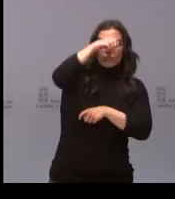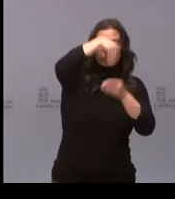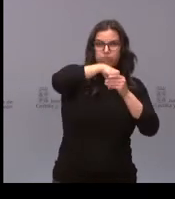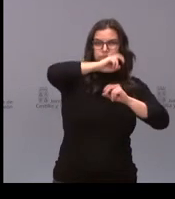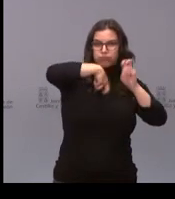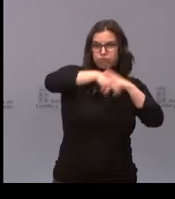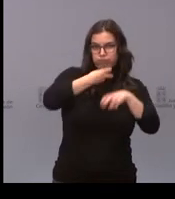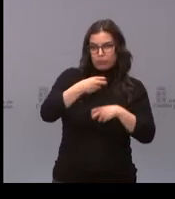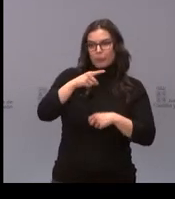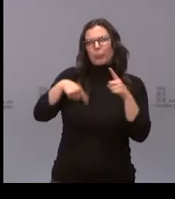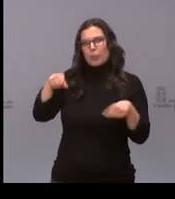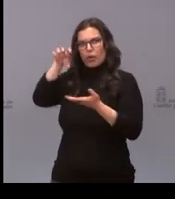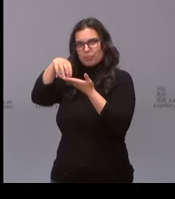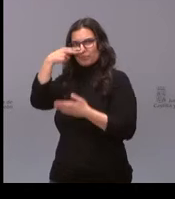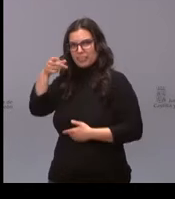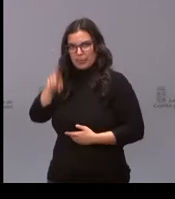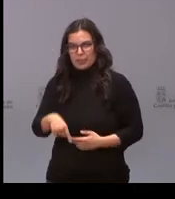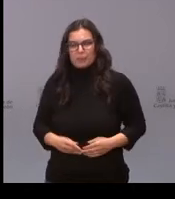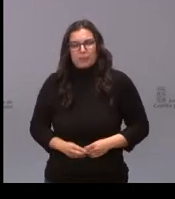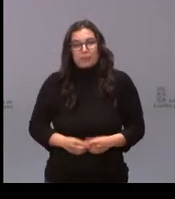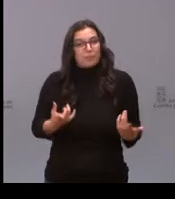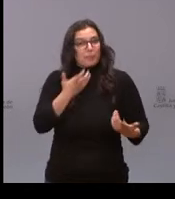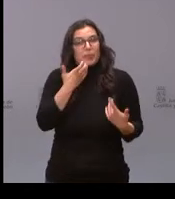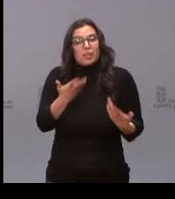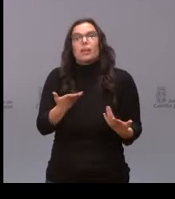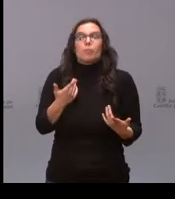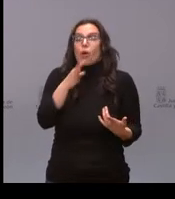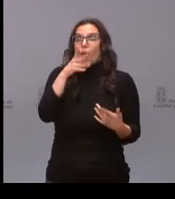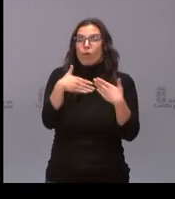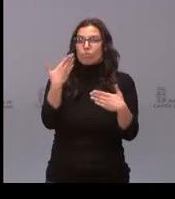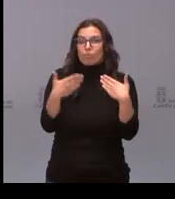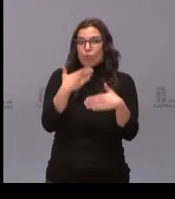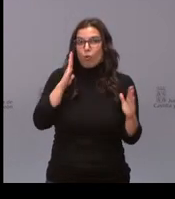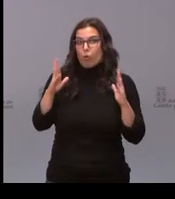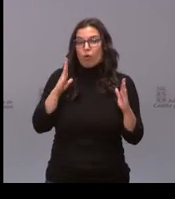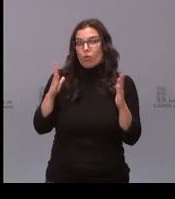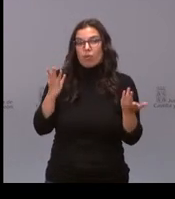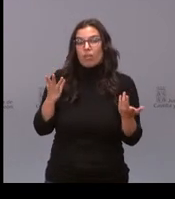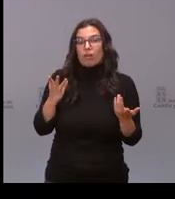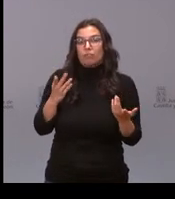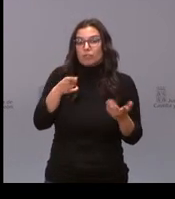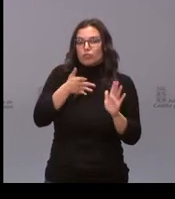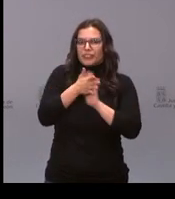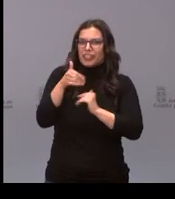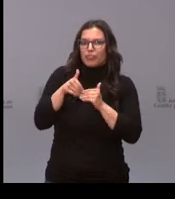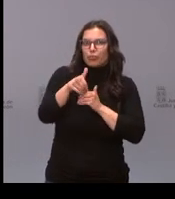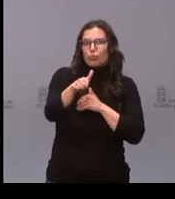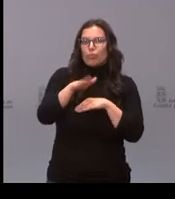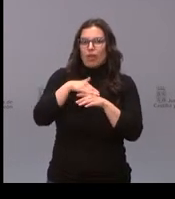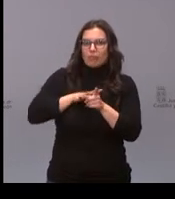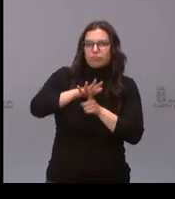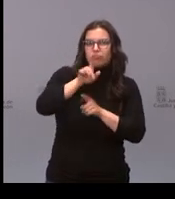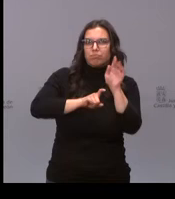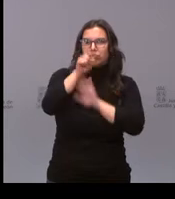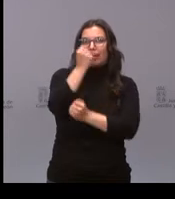continuación. Es un ejemplo de lo que está tan de moda en estos momentos y que es el futuro de la